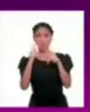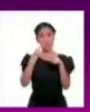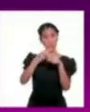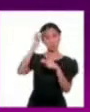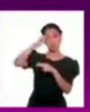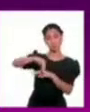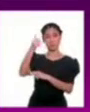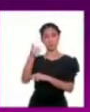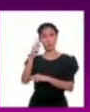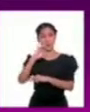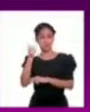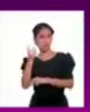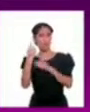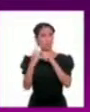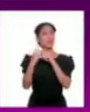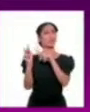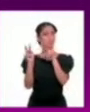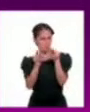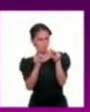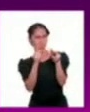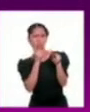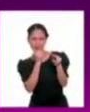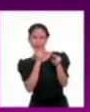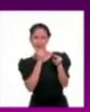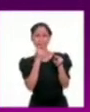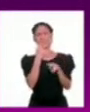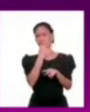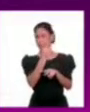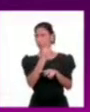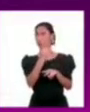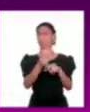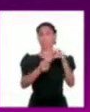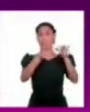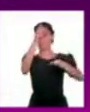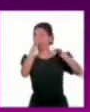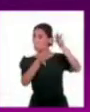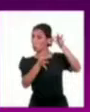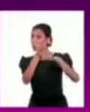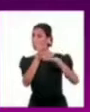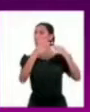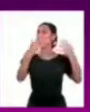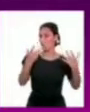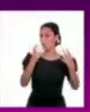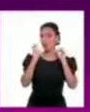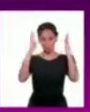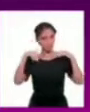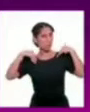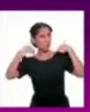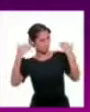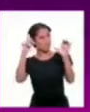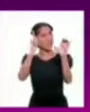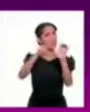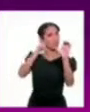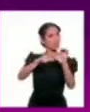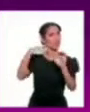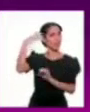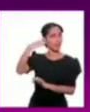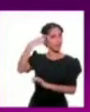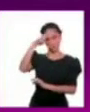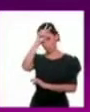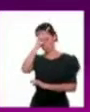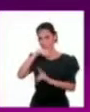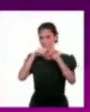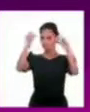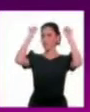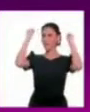María Jesús Alvarado consideraba que, por justicia, la mujer debía participar en la vida política del Perú y luchó porque la